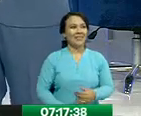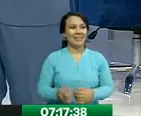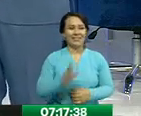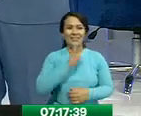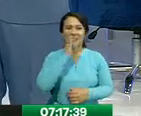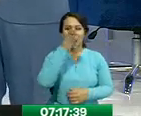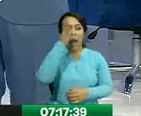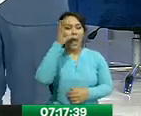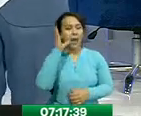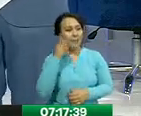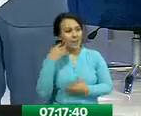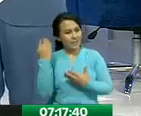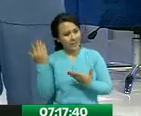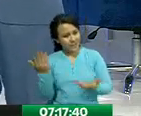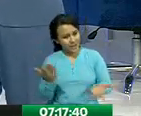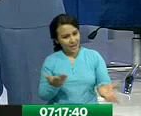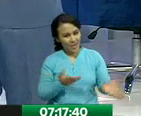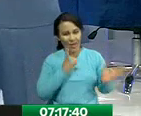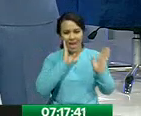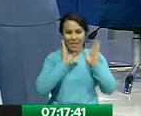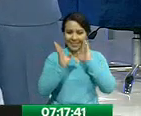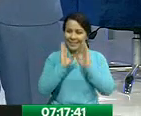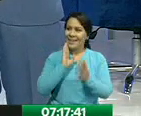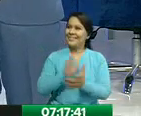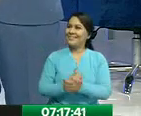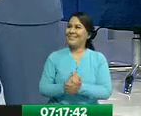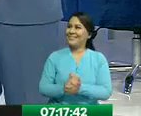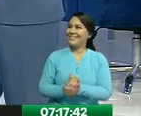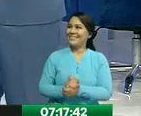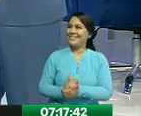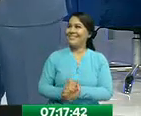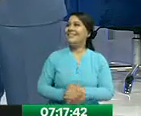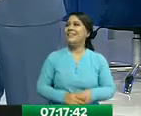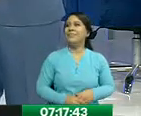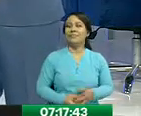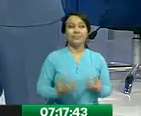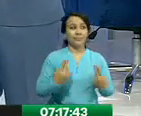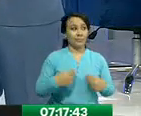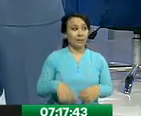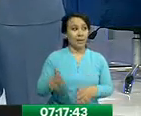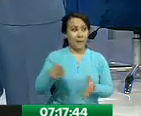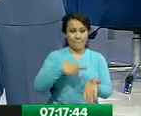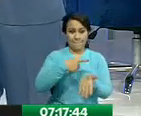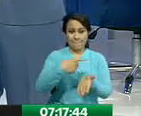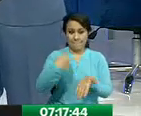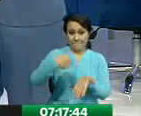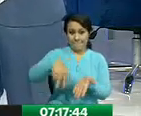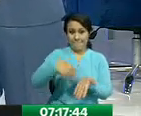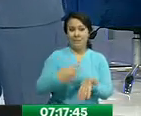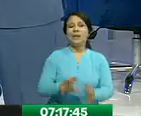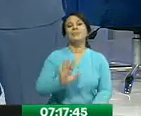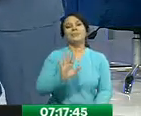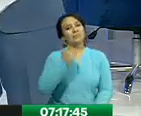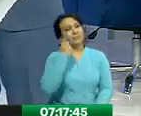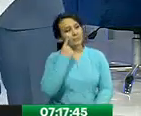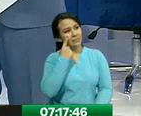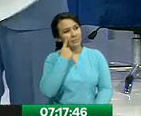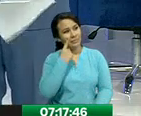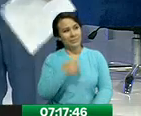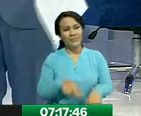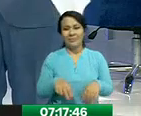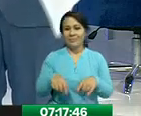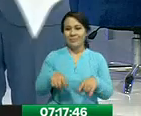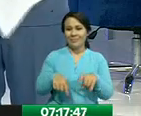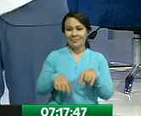muy caballeroso, claro, y muy atento, y muy gracias, galante. Gracias. Y es verdad que también se va a pagar un bailejo ese día. Vamos a ver si las piernas nos